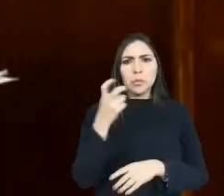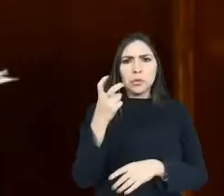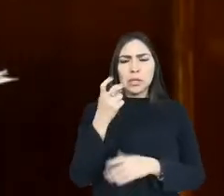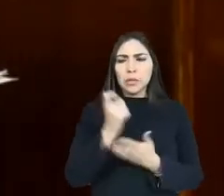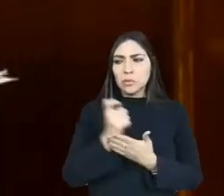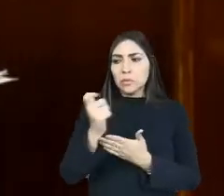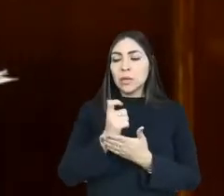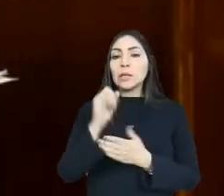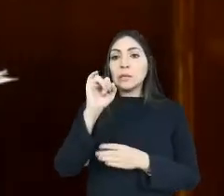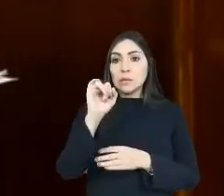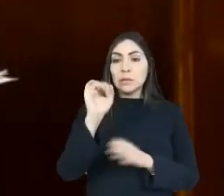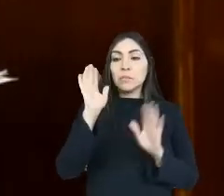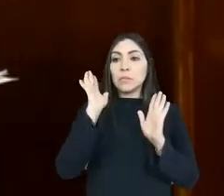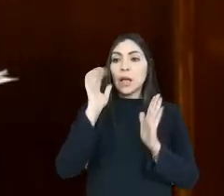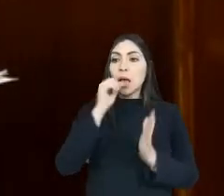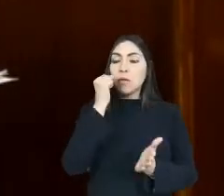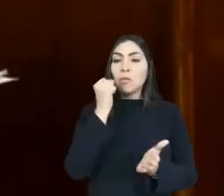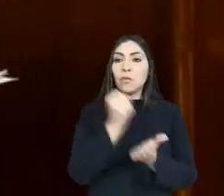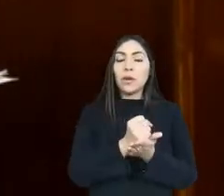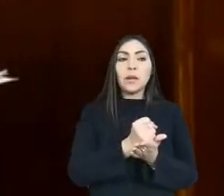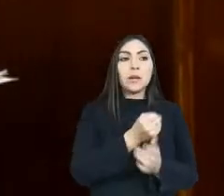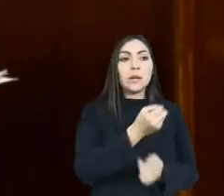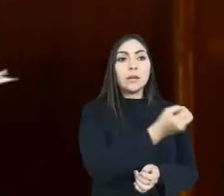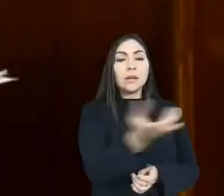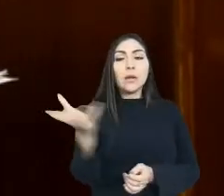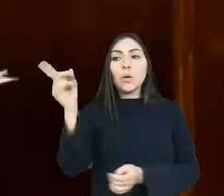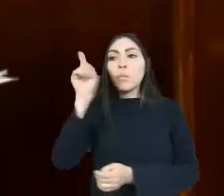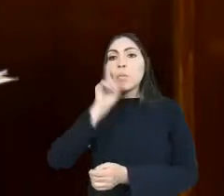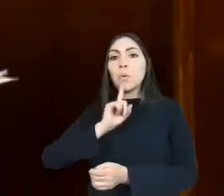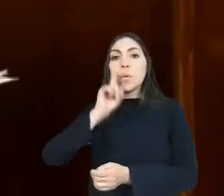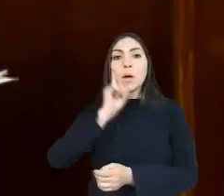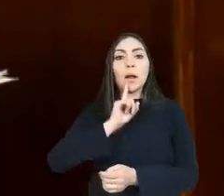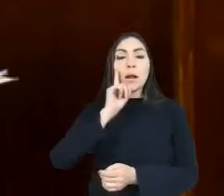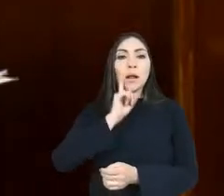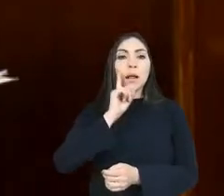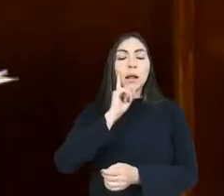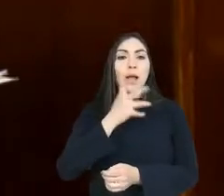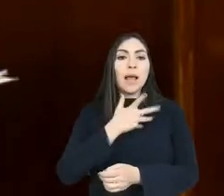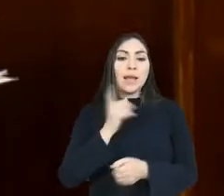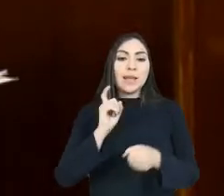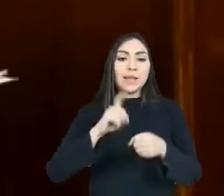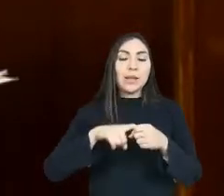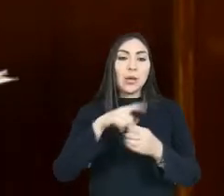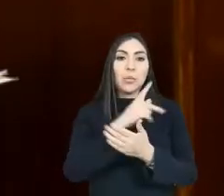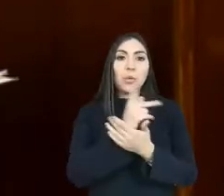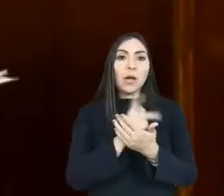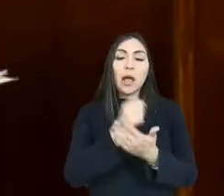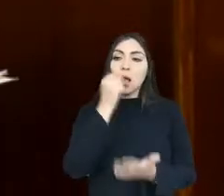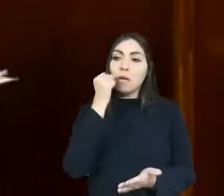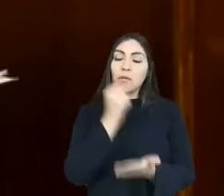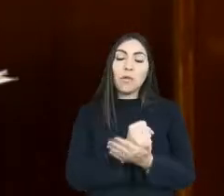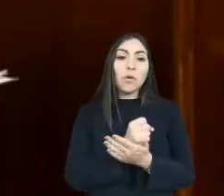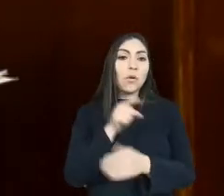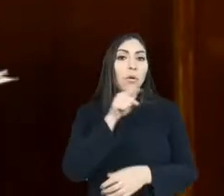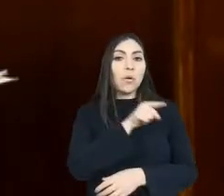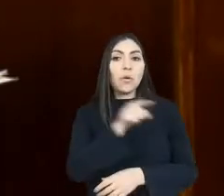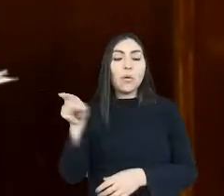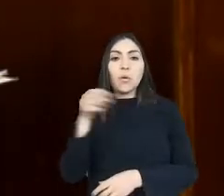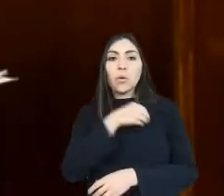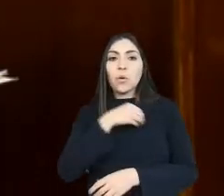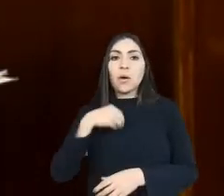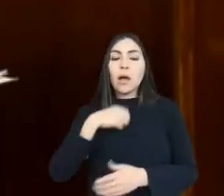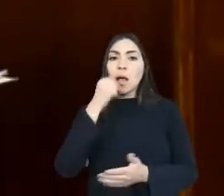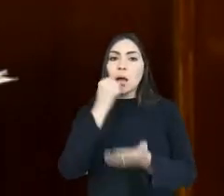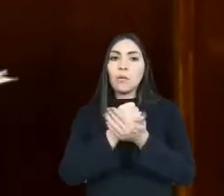aspectos, porque se le obliga a las mujeres que son beneficiadas a que tienen que acudir a actos,